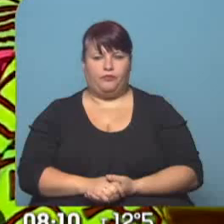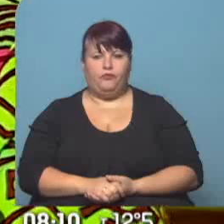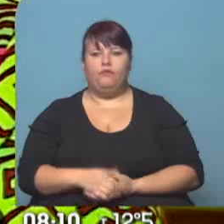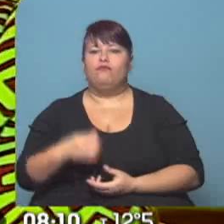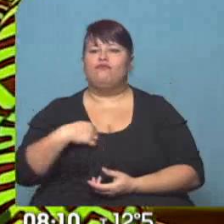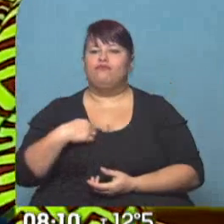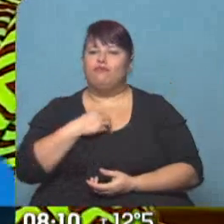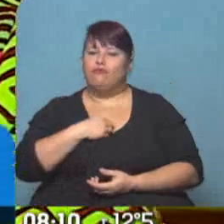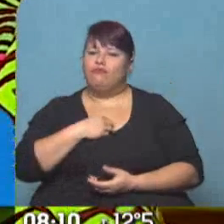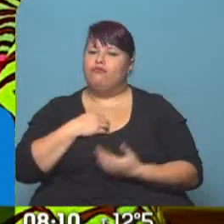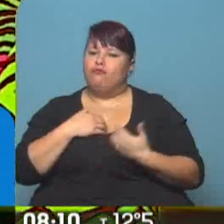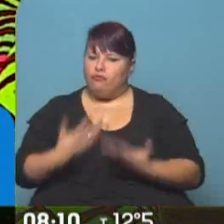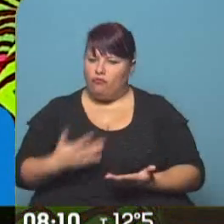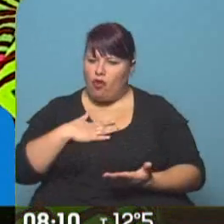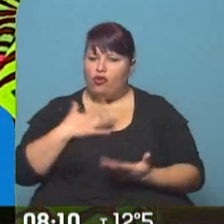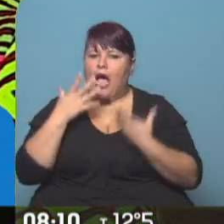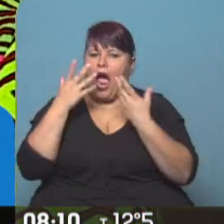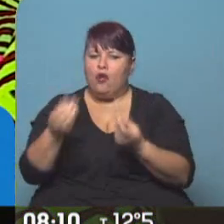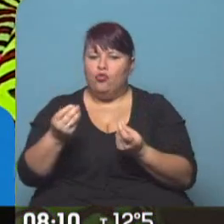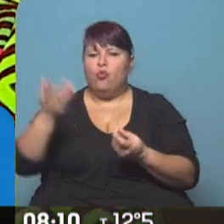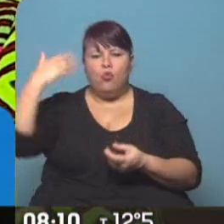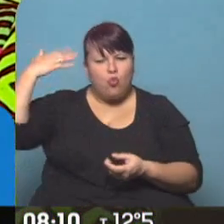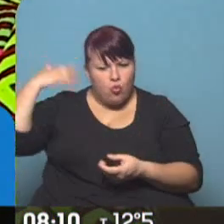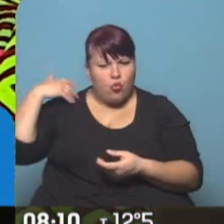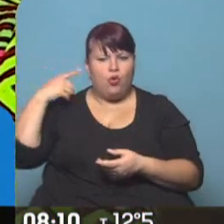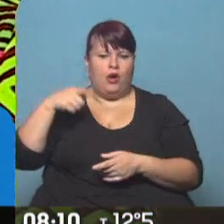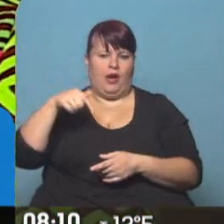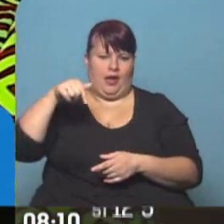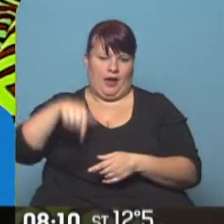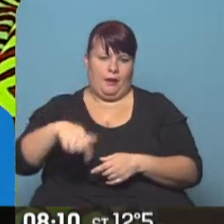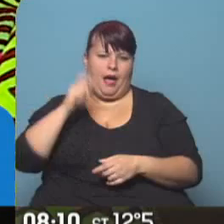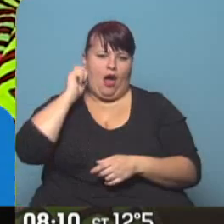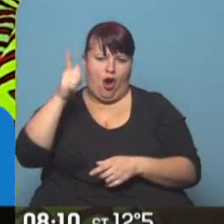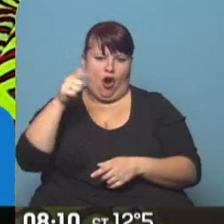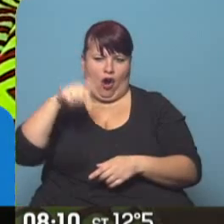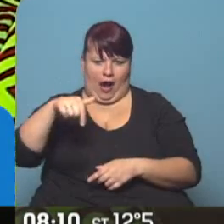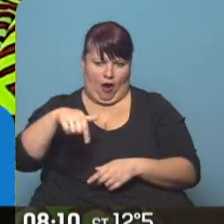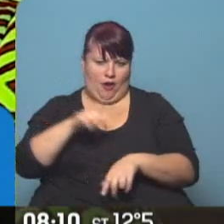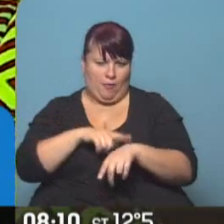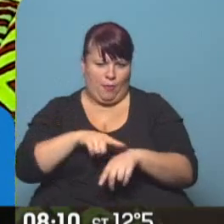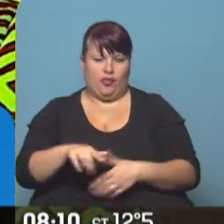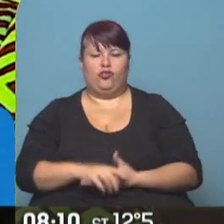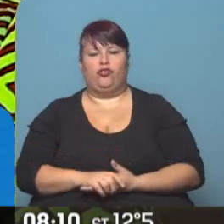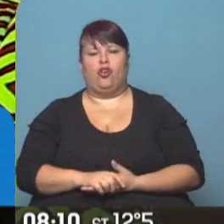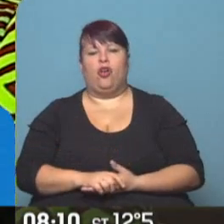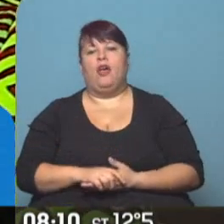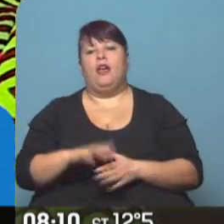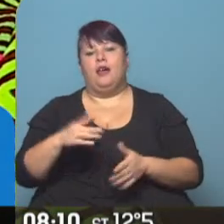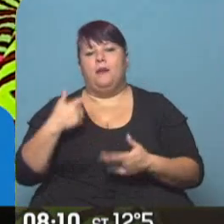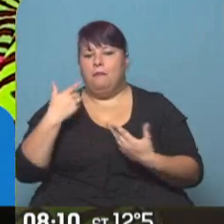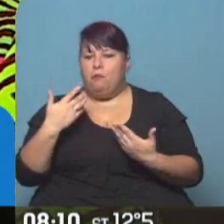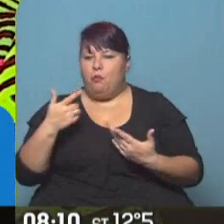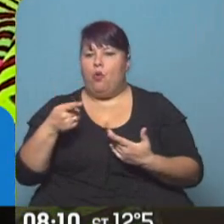Yo me siento muy satisfecha de haber contribuido de mucho tiempo atrás a que llegáramos a lo que estamos viviendo hoy, a tener